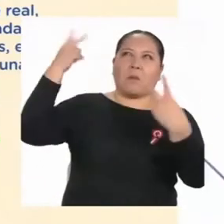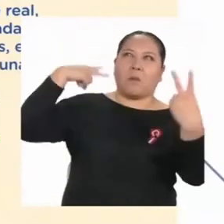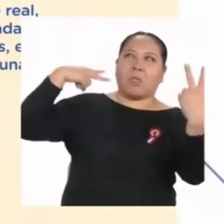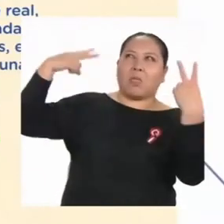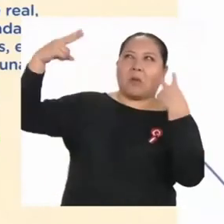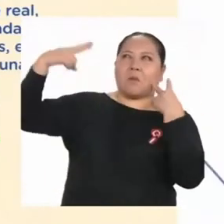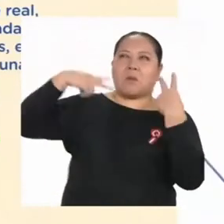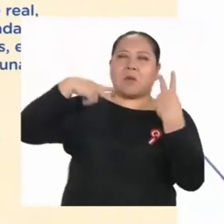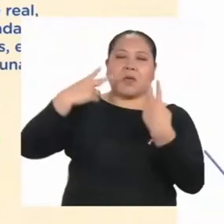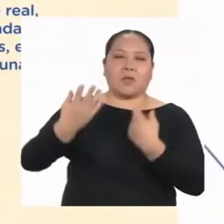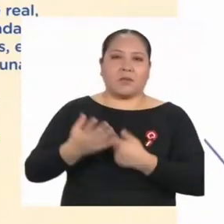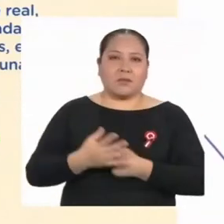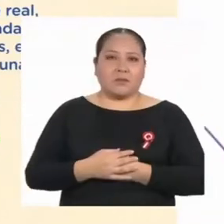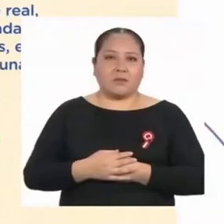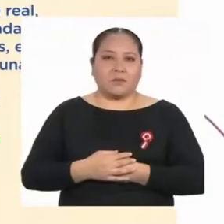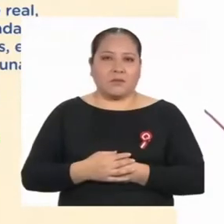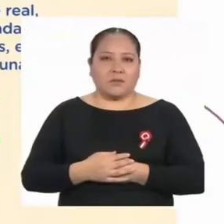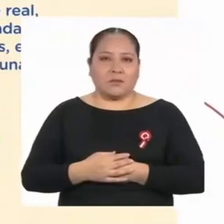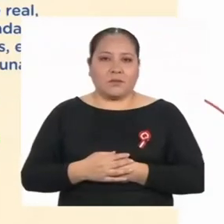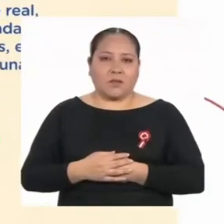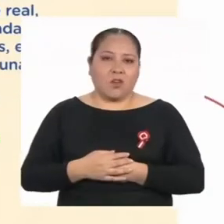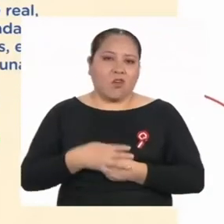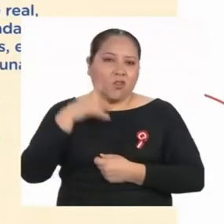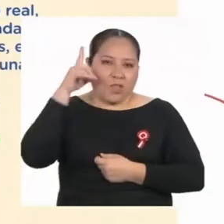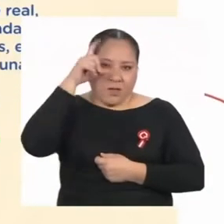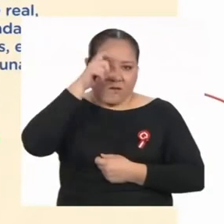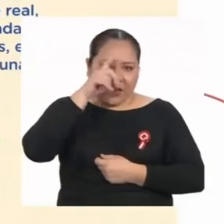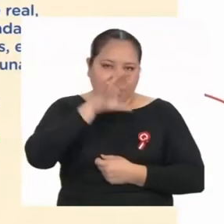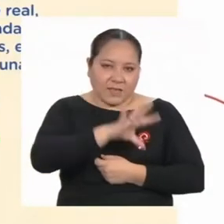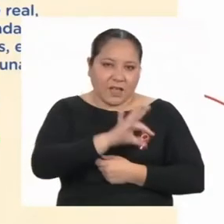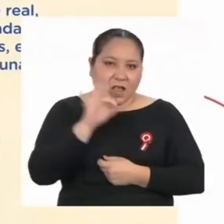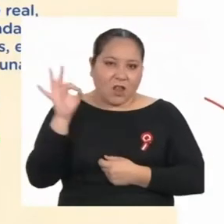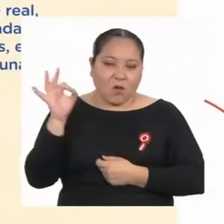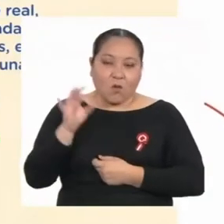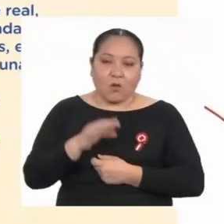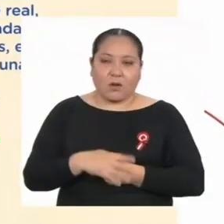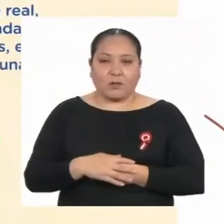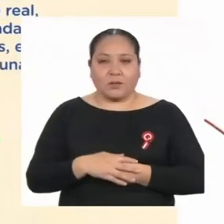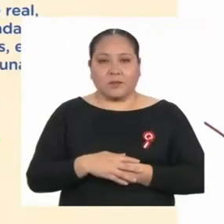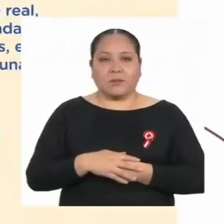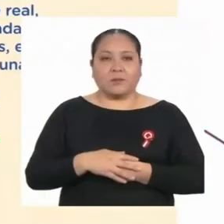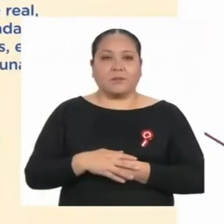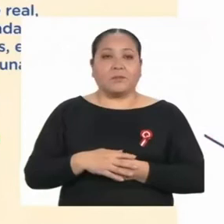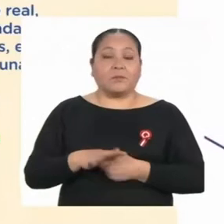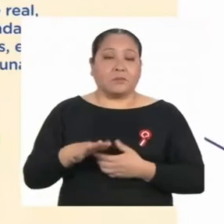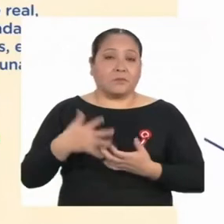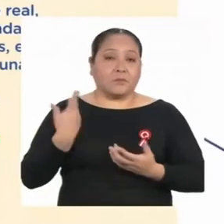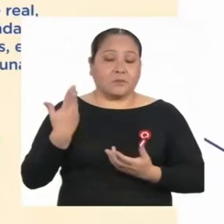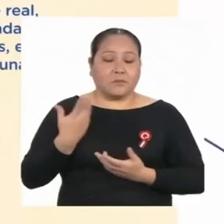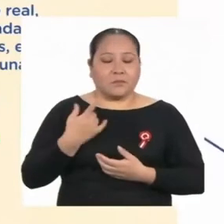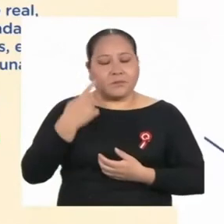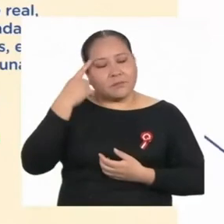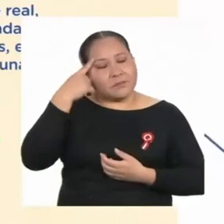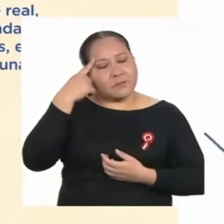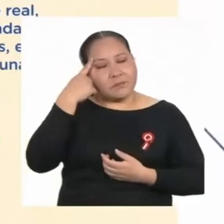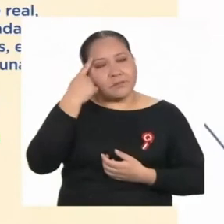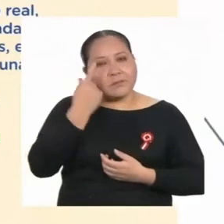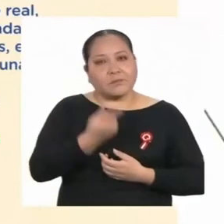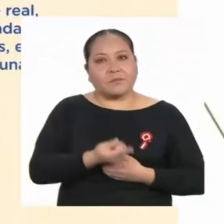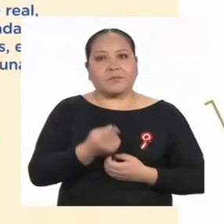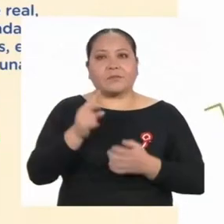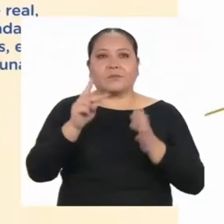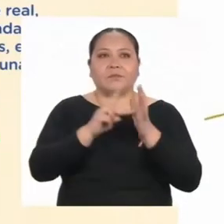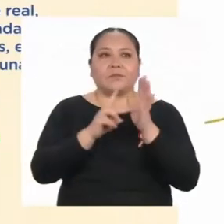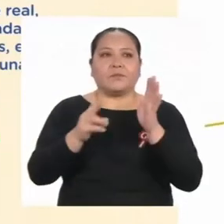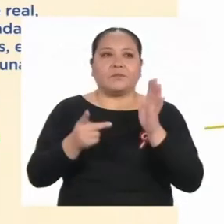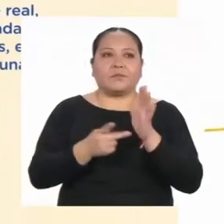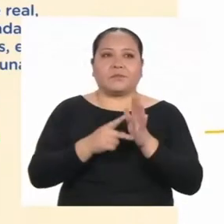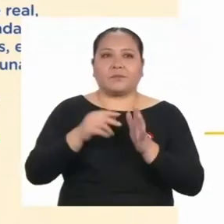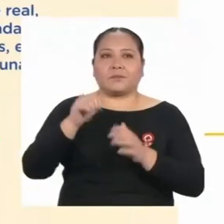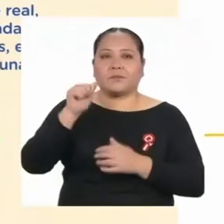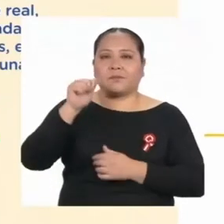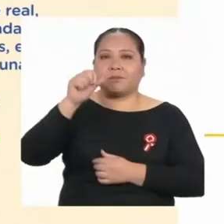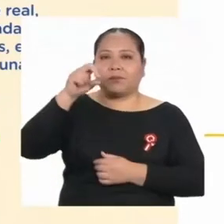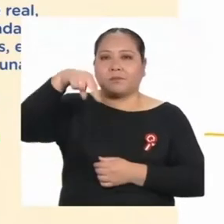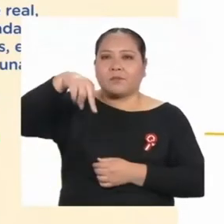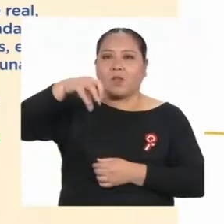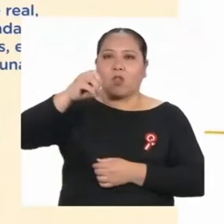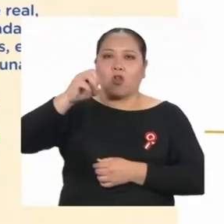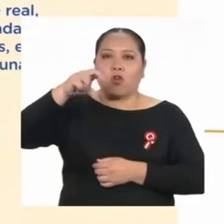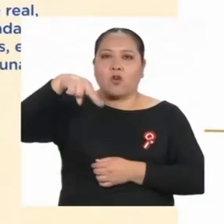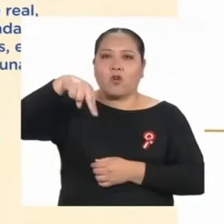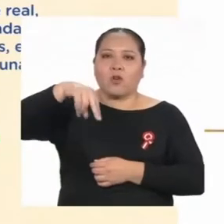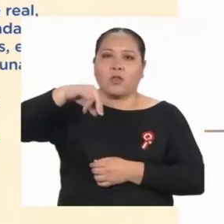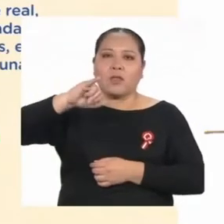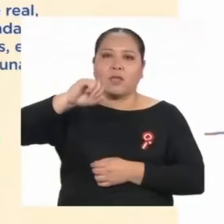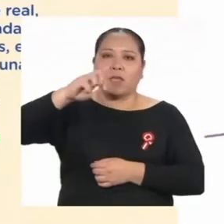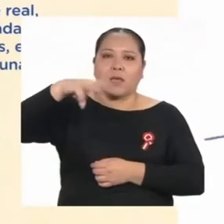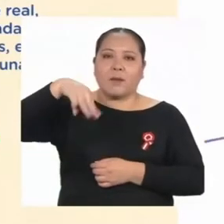descubiertos, o en todo caso sería muy difícil. Podemos inferir o deducir qué significa anonimato